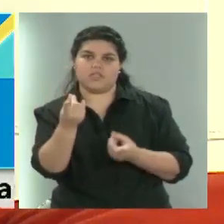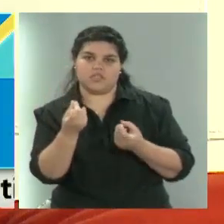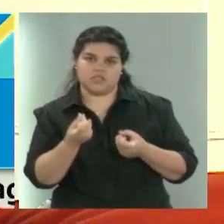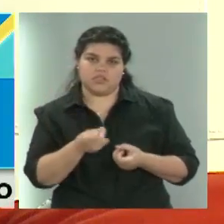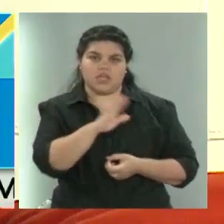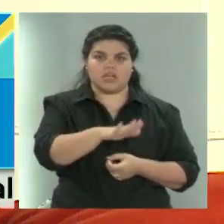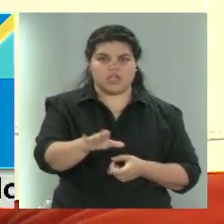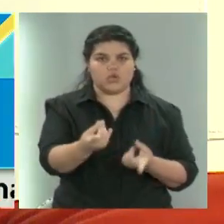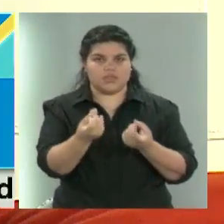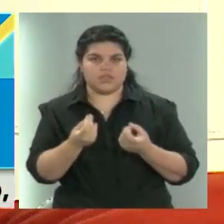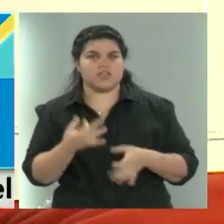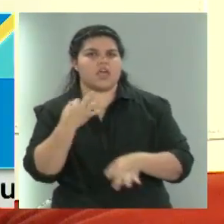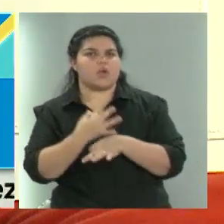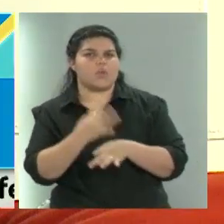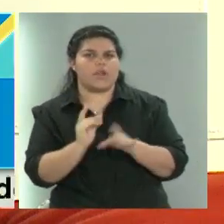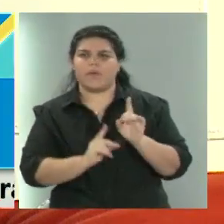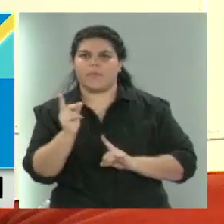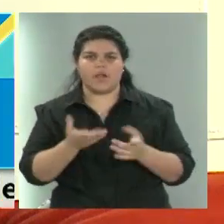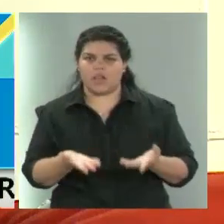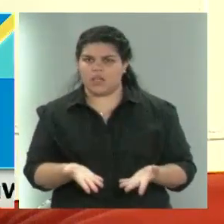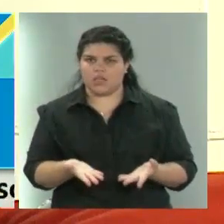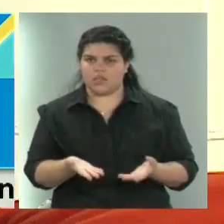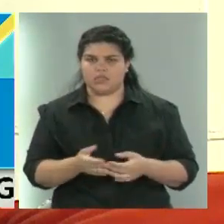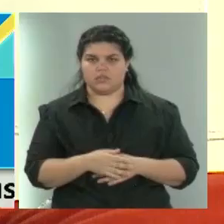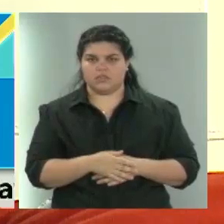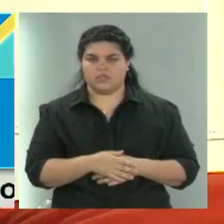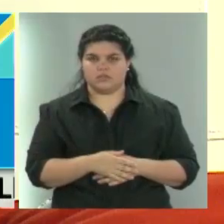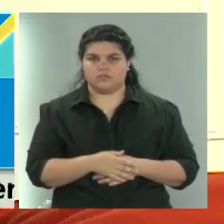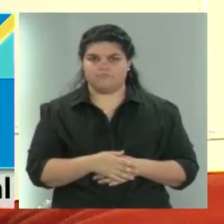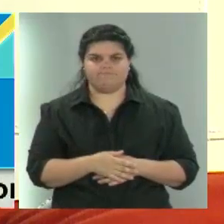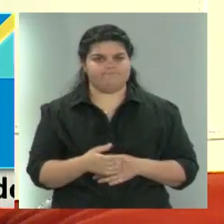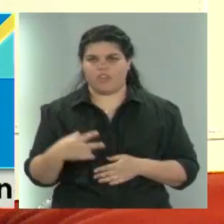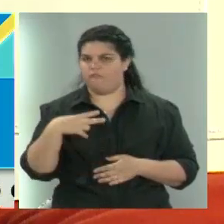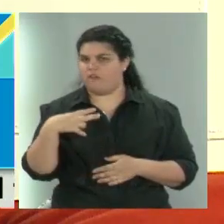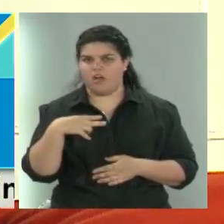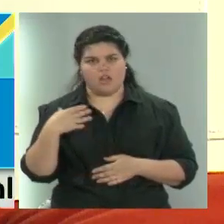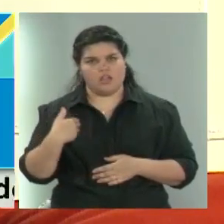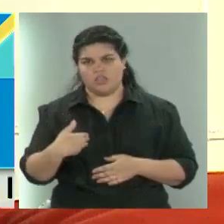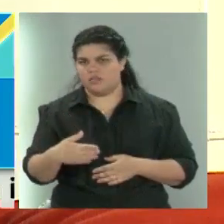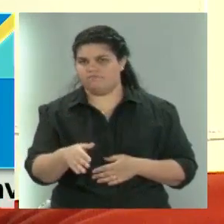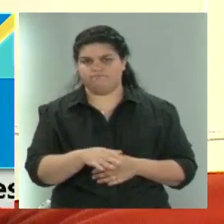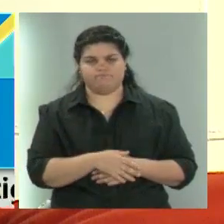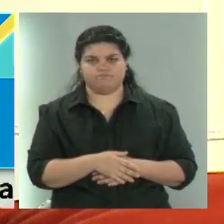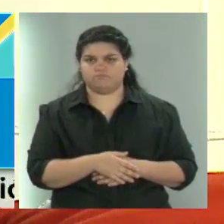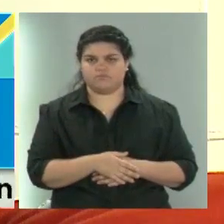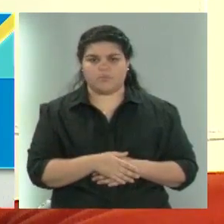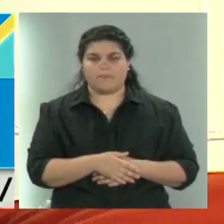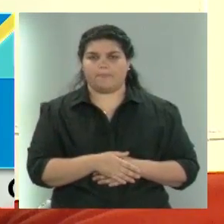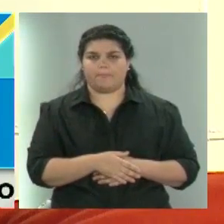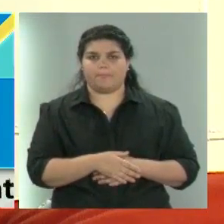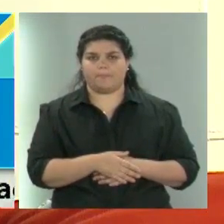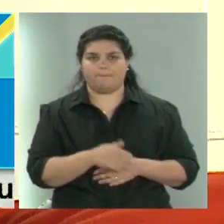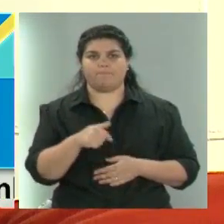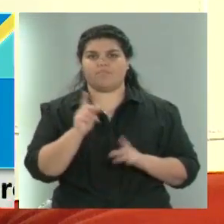chicos. Yo creo que no, que estamos bastante todavía lejanos de las demandas que